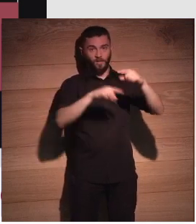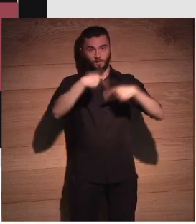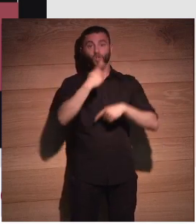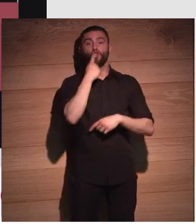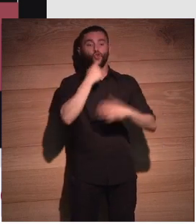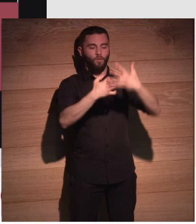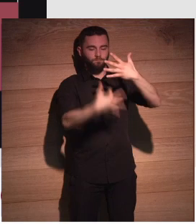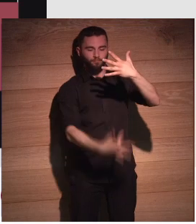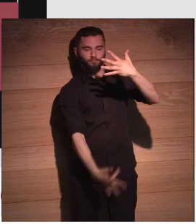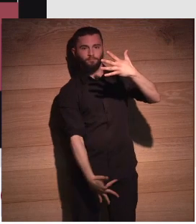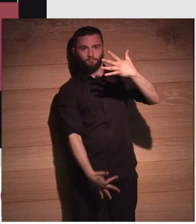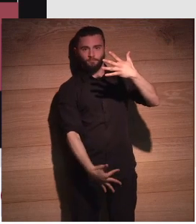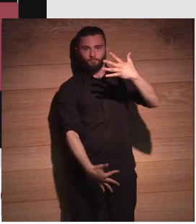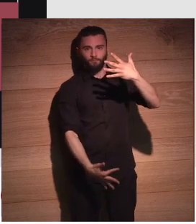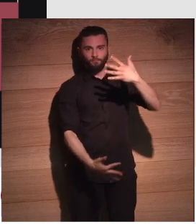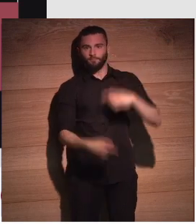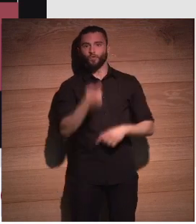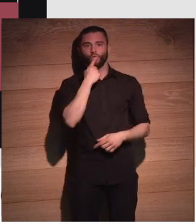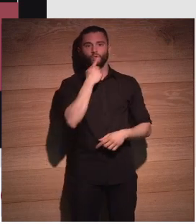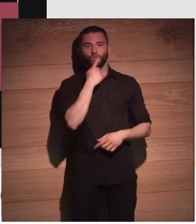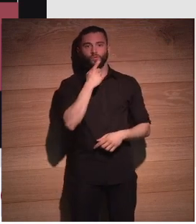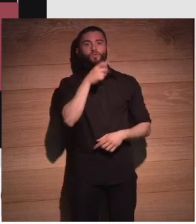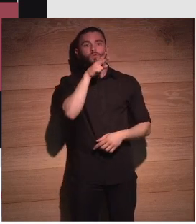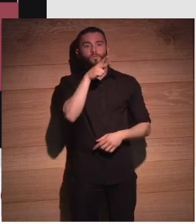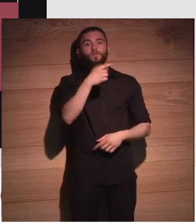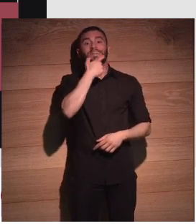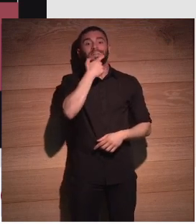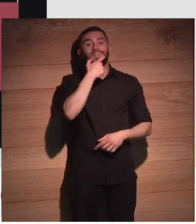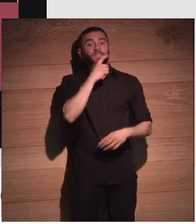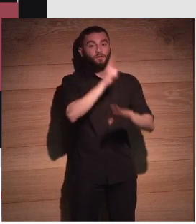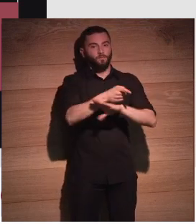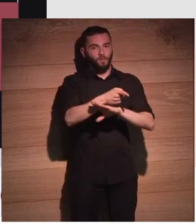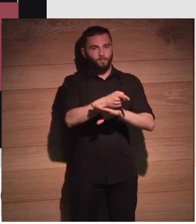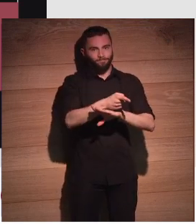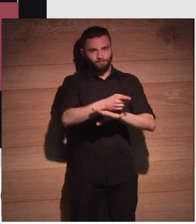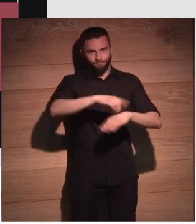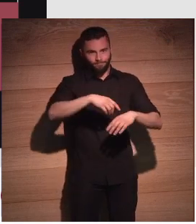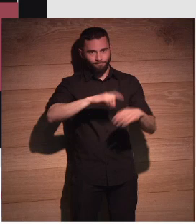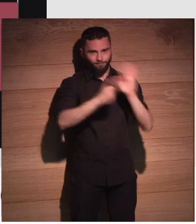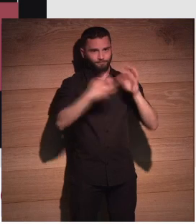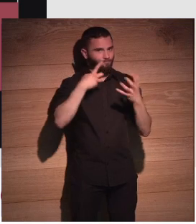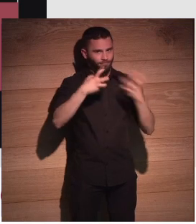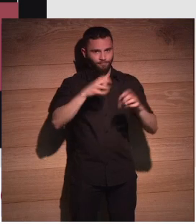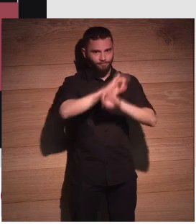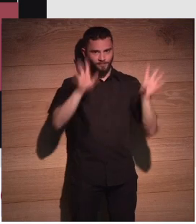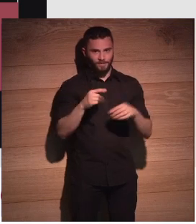un dominio brutal del inglés en Internet. Eso hace que el acceso a Internet, una vez que se